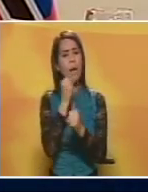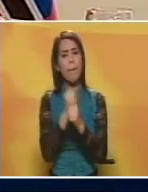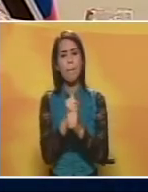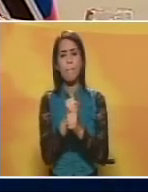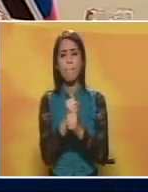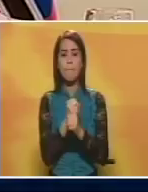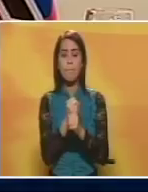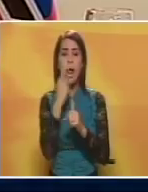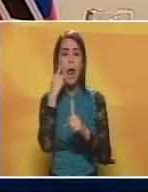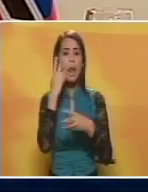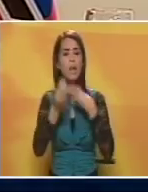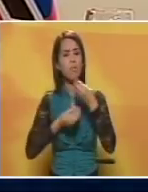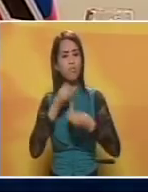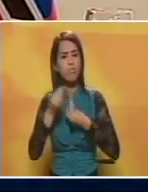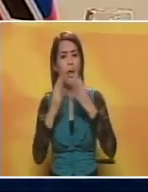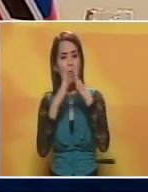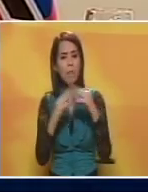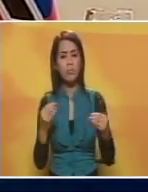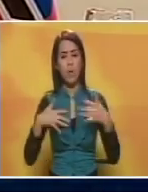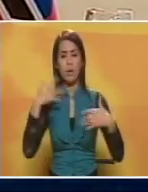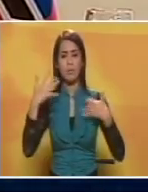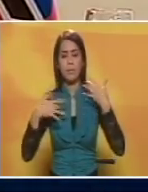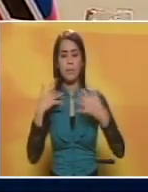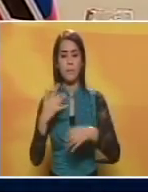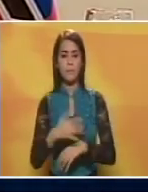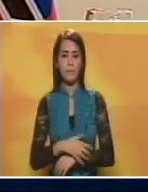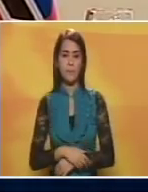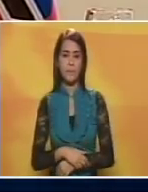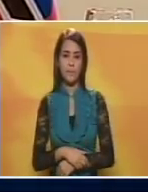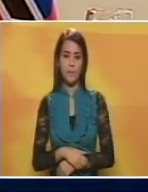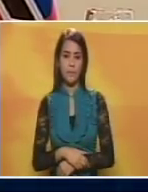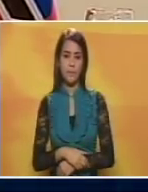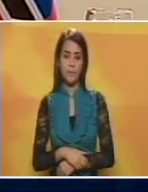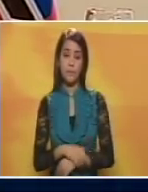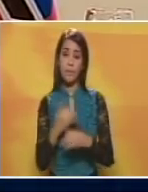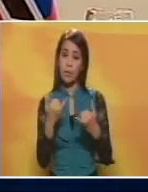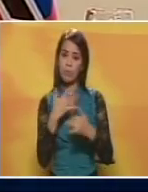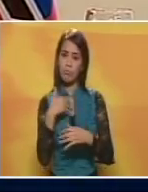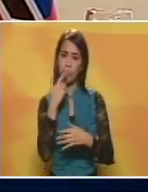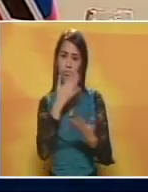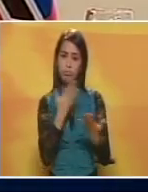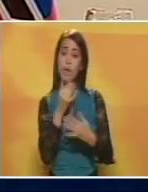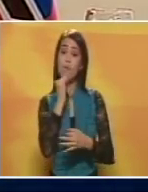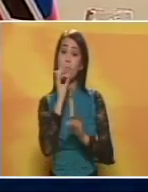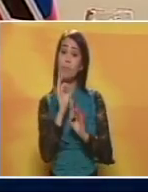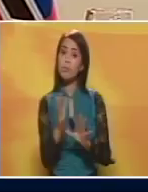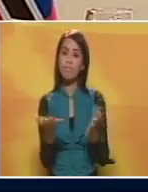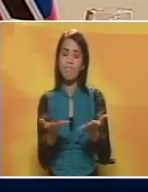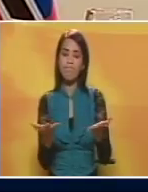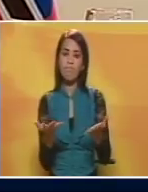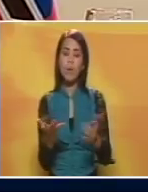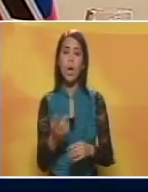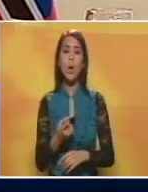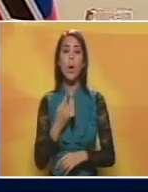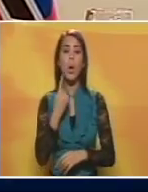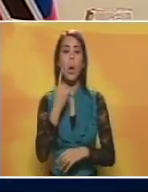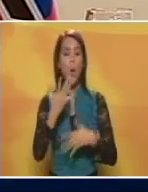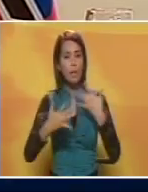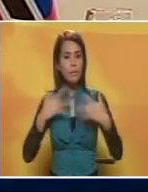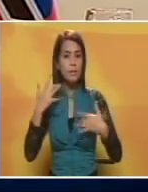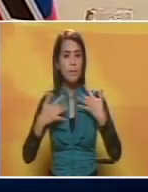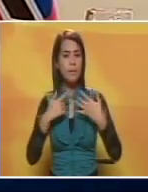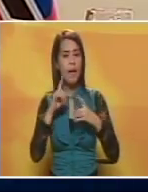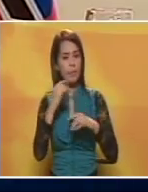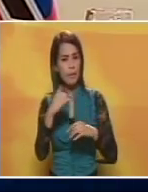trabajando en la realización de todas estas actividades. Ahora quiero anunciar una actividad